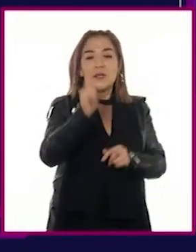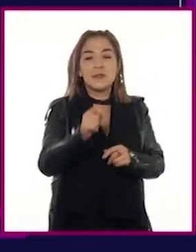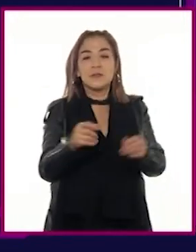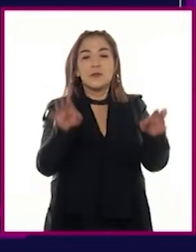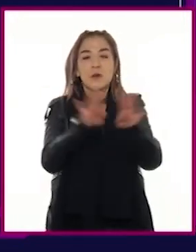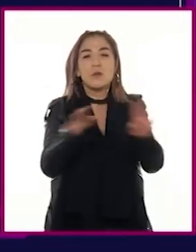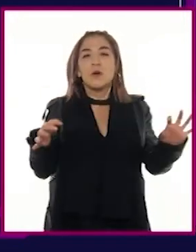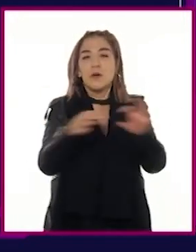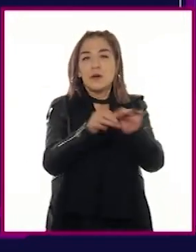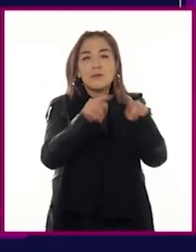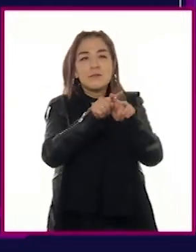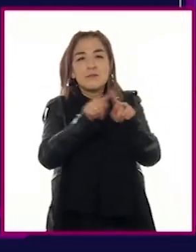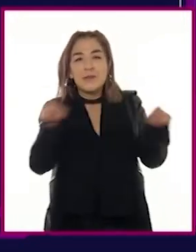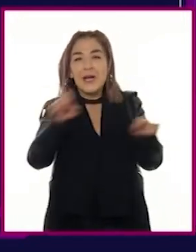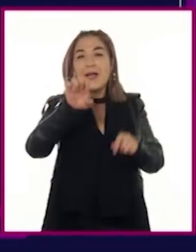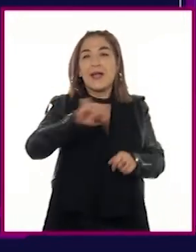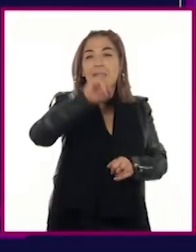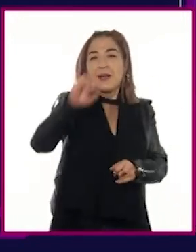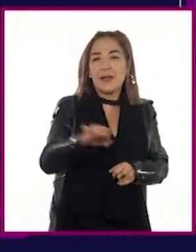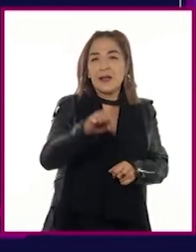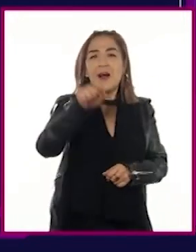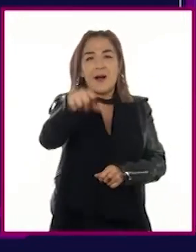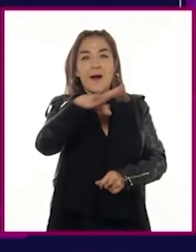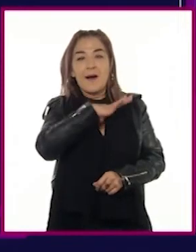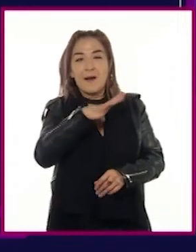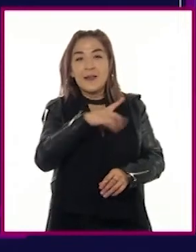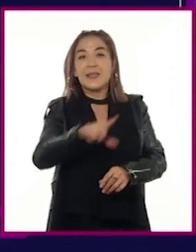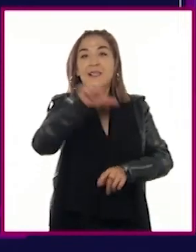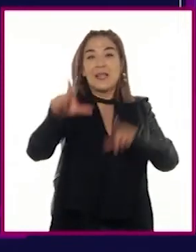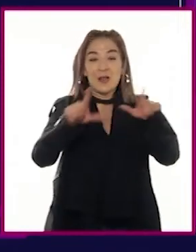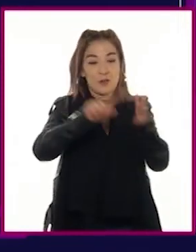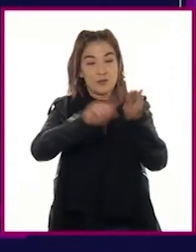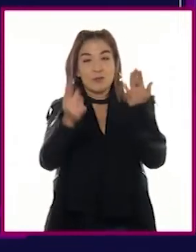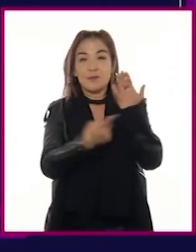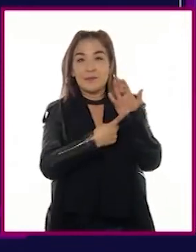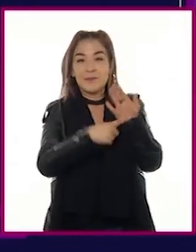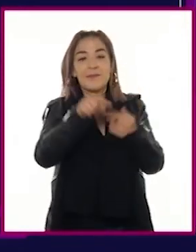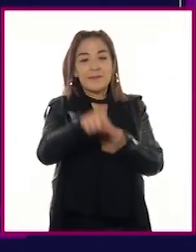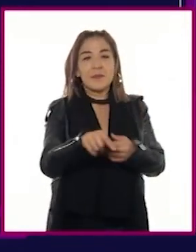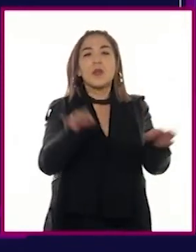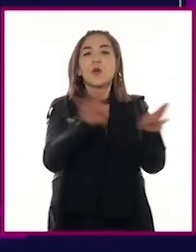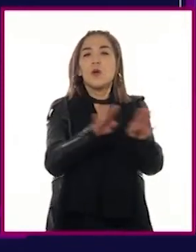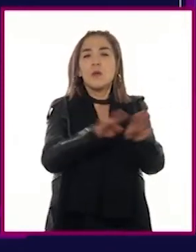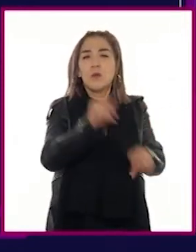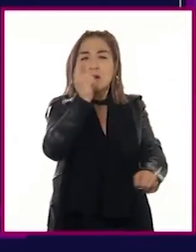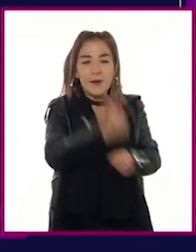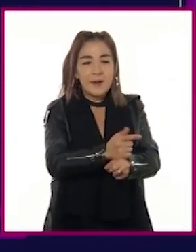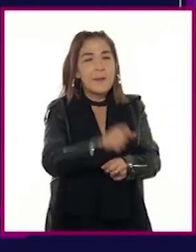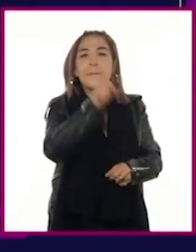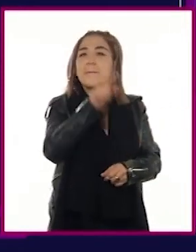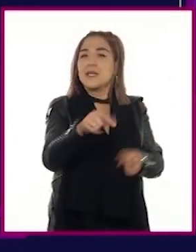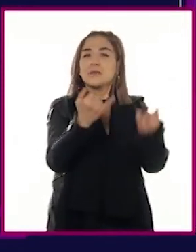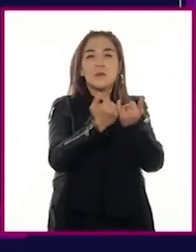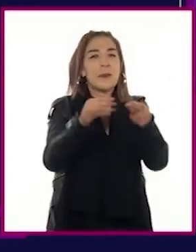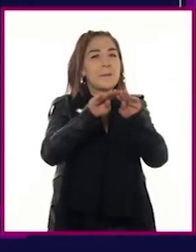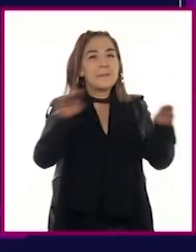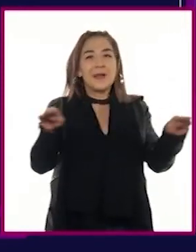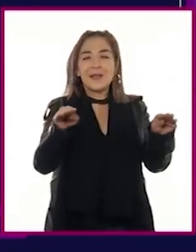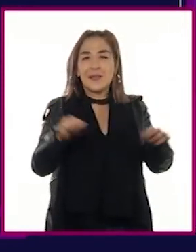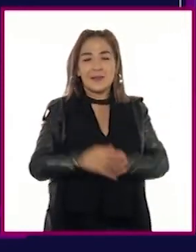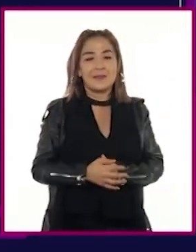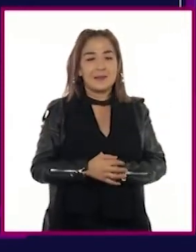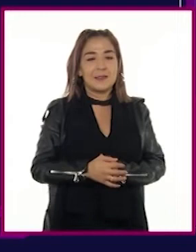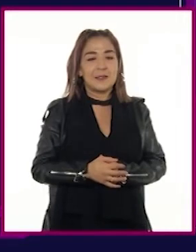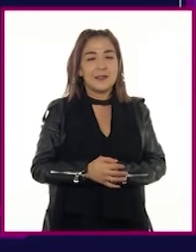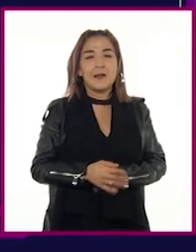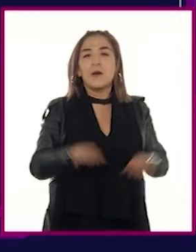respecto a una recta o eje si estando en lados opuestos de la recta se encuentran a la misma distancia de esta. Y